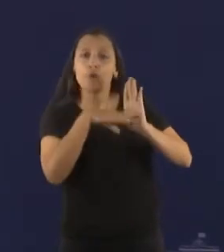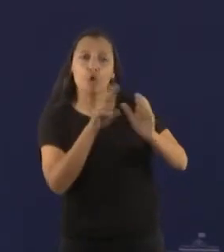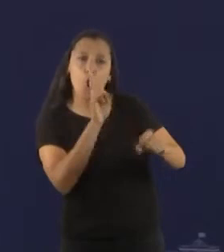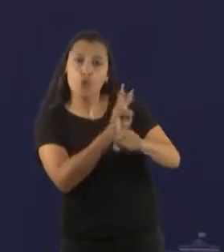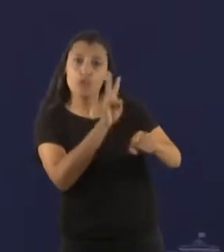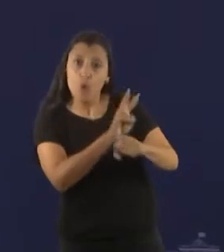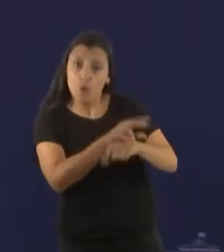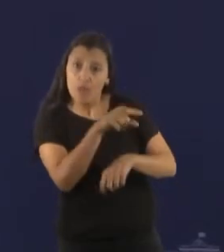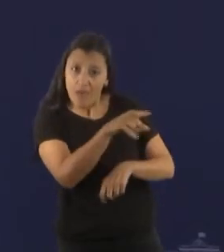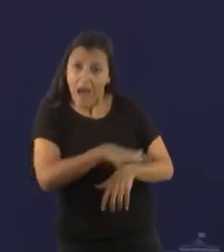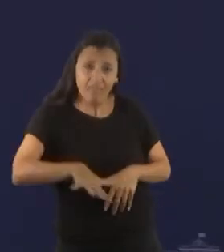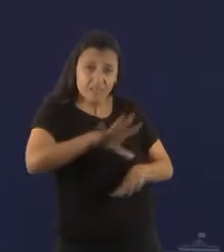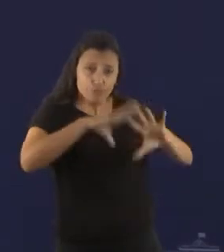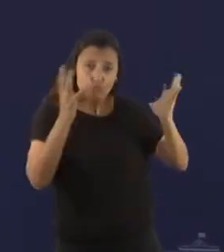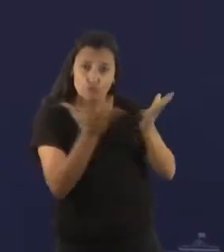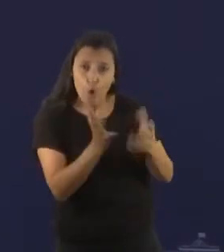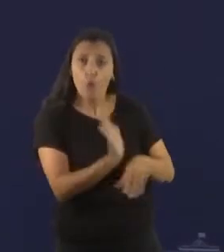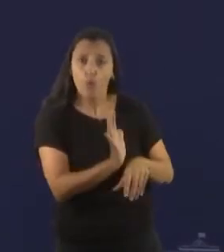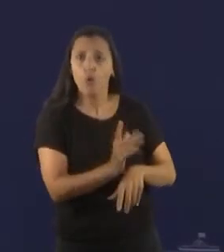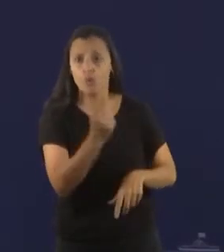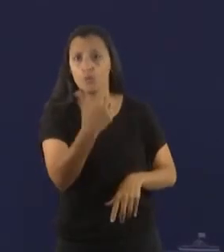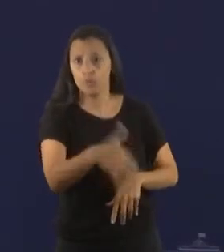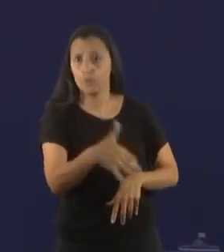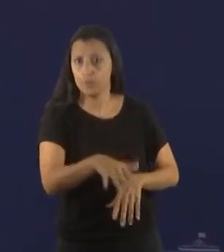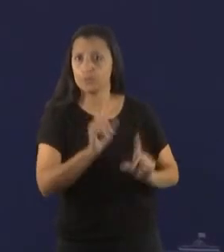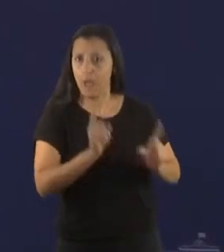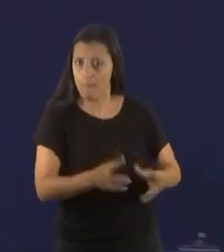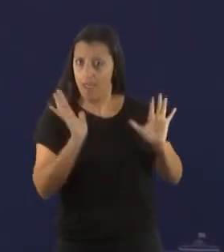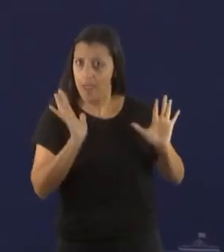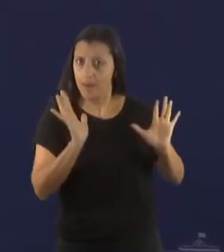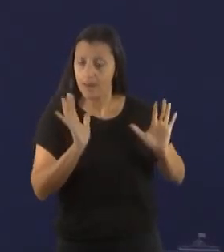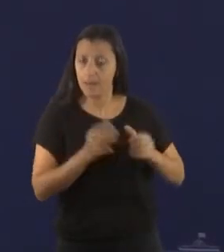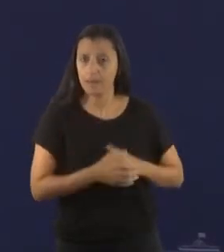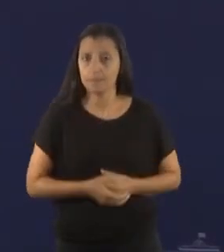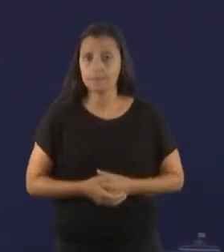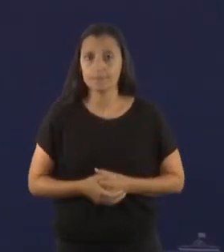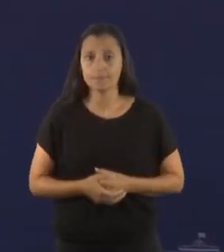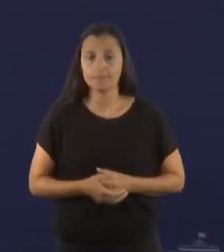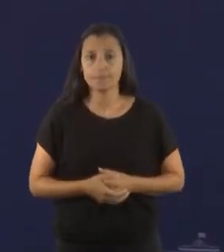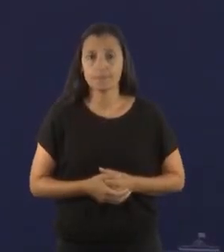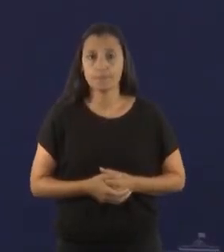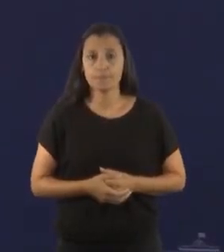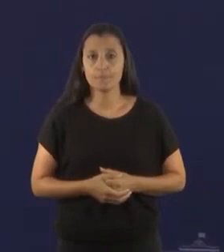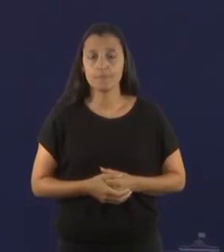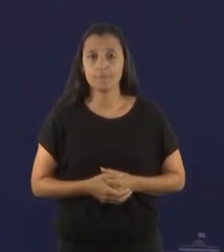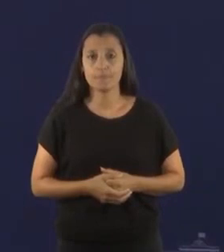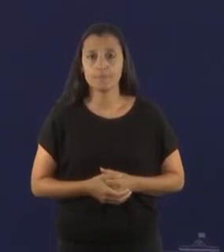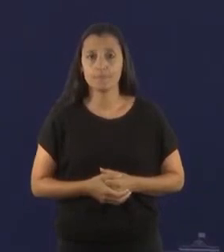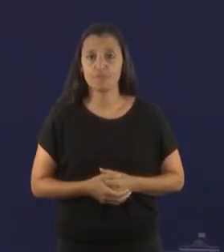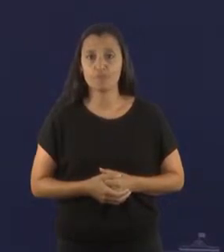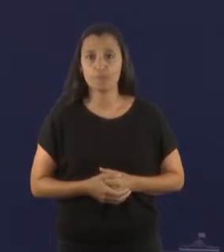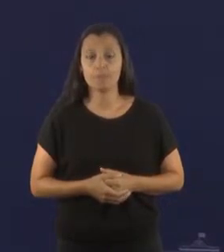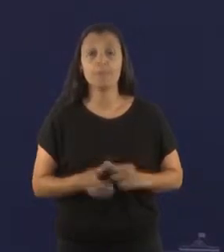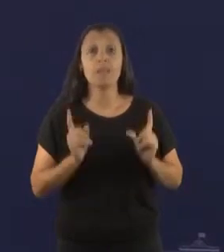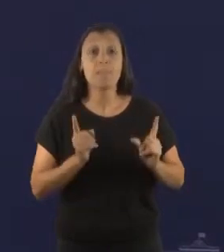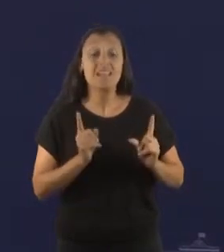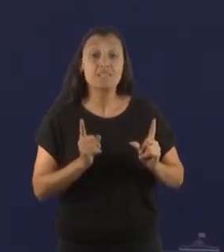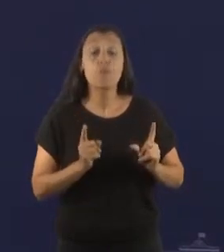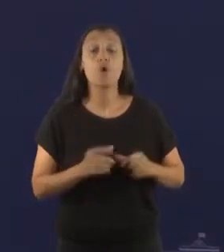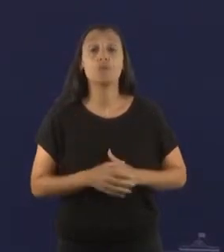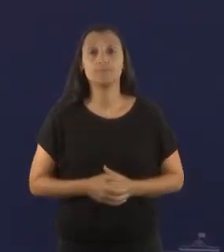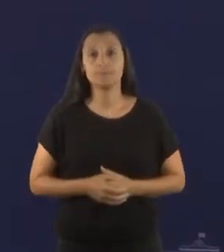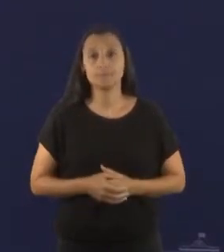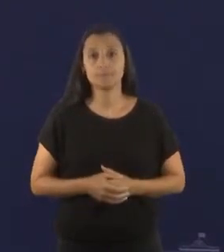costo por supuesto importante y este costo Cuando se termine